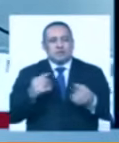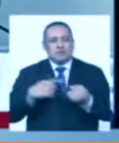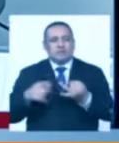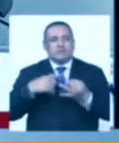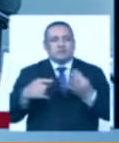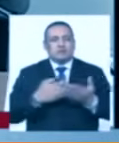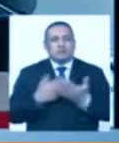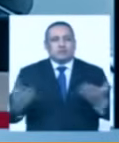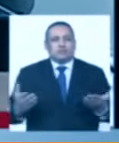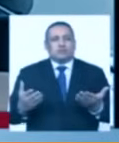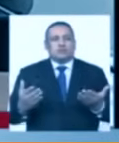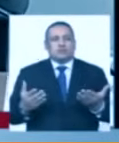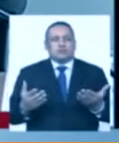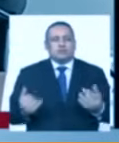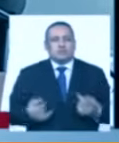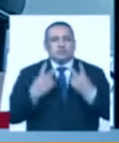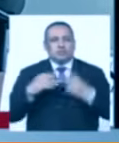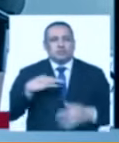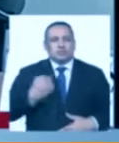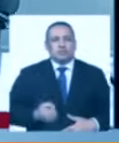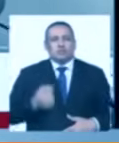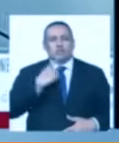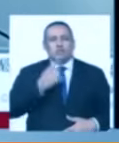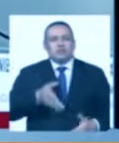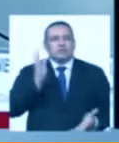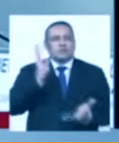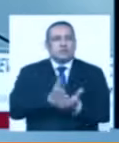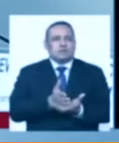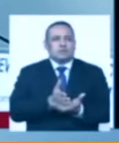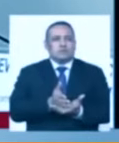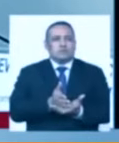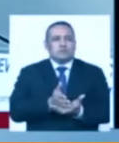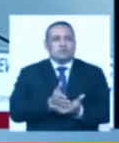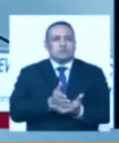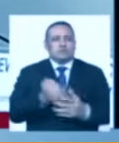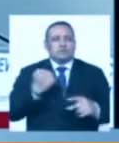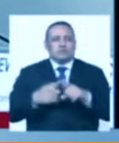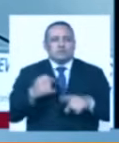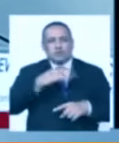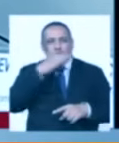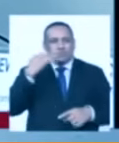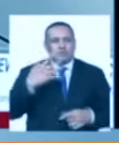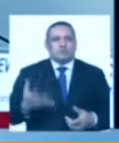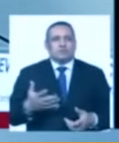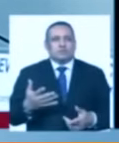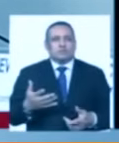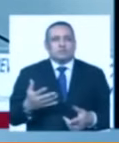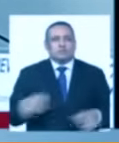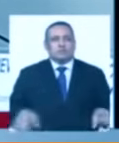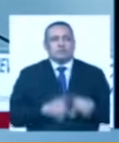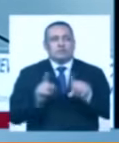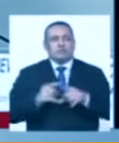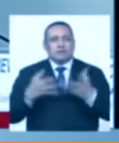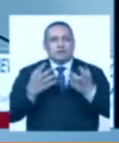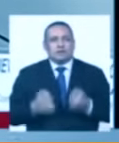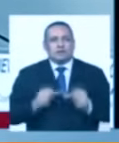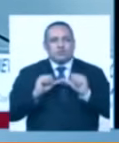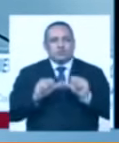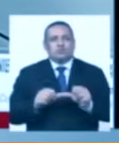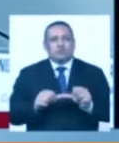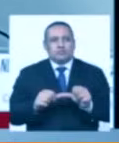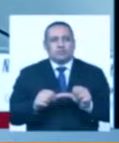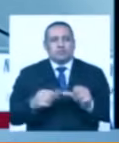Se señalan tantas cosas. Ahora un señor condenado por narcotráfico para tratar de seguir mellando mi